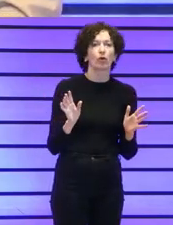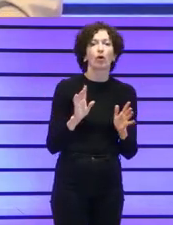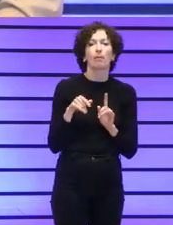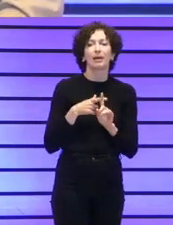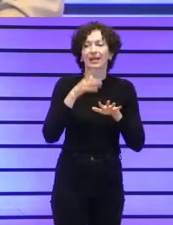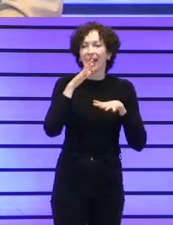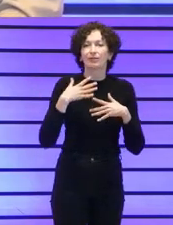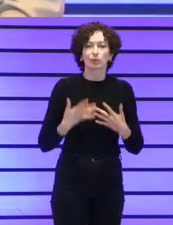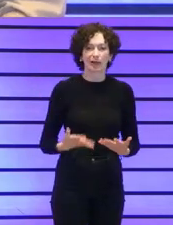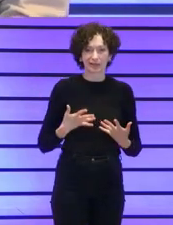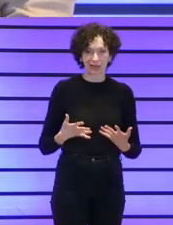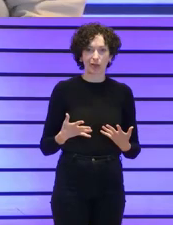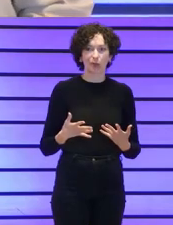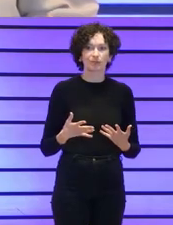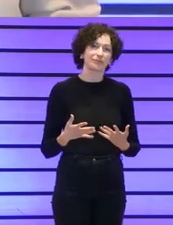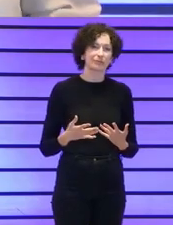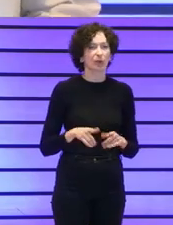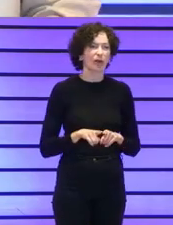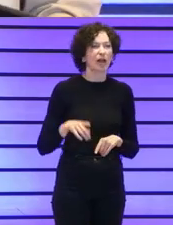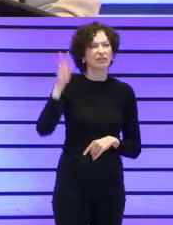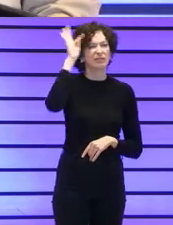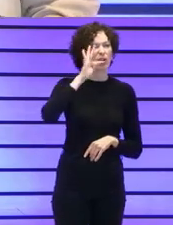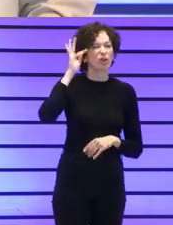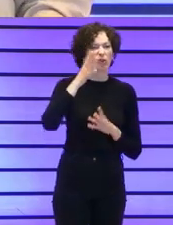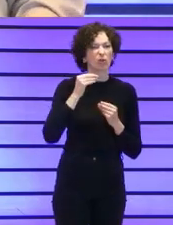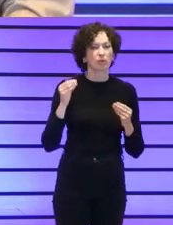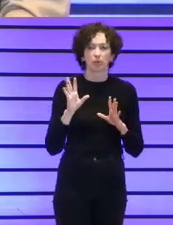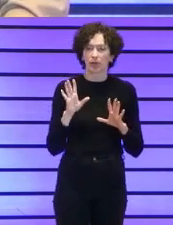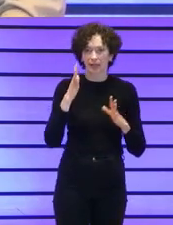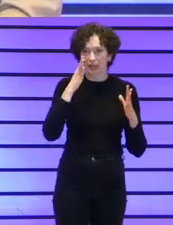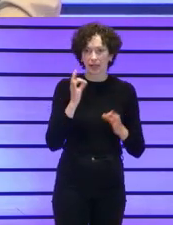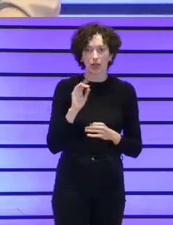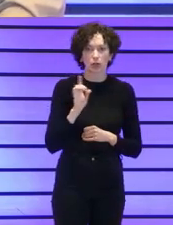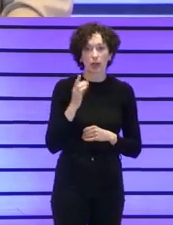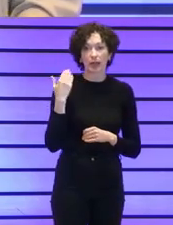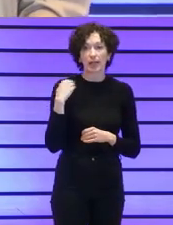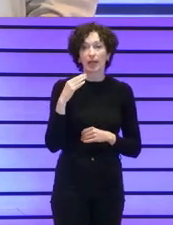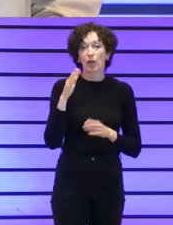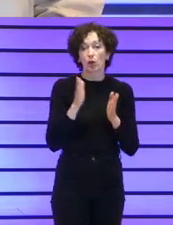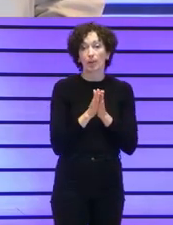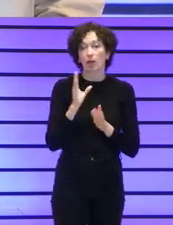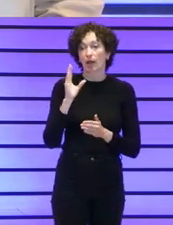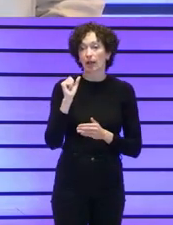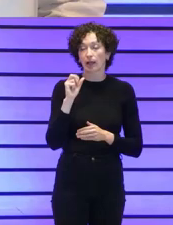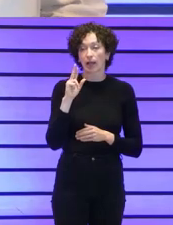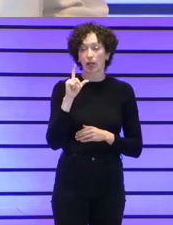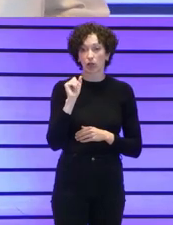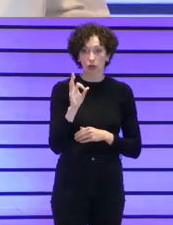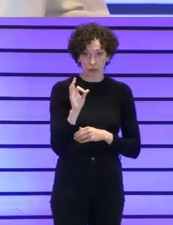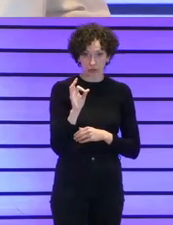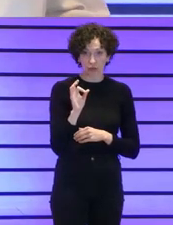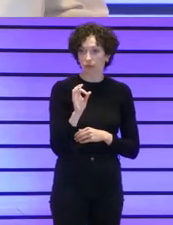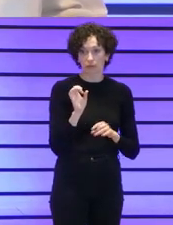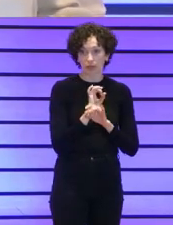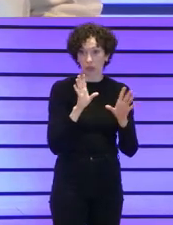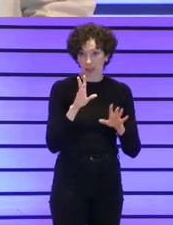teórico, pero no lo es. Y ayer Carlos Velayo me lo puso facilísimo, ¿no? Acordaos de su UCI